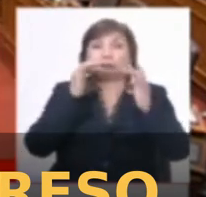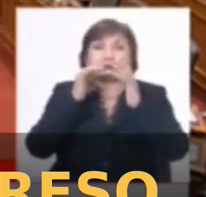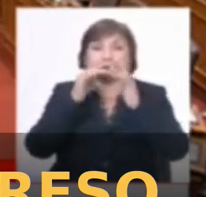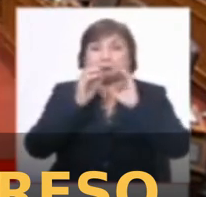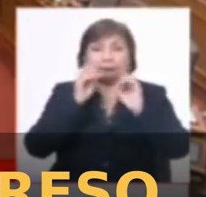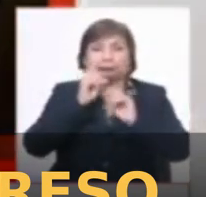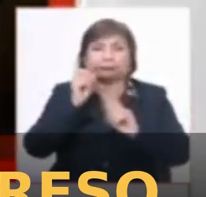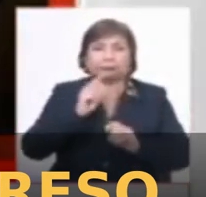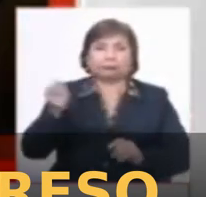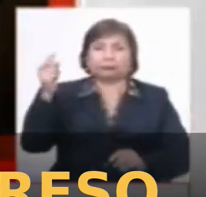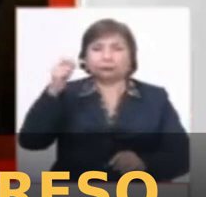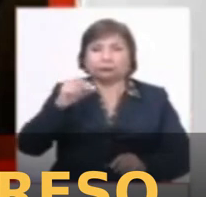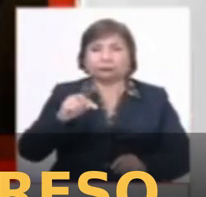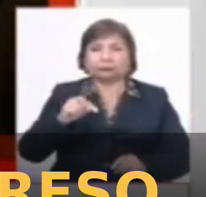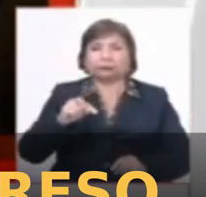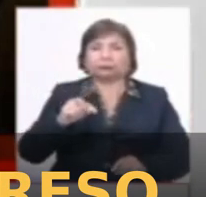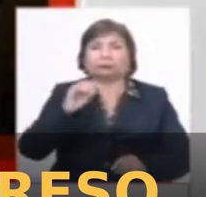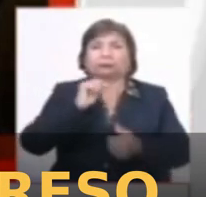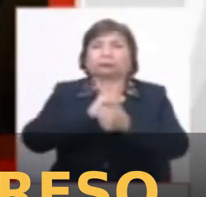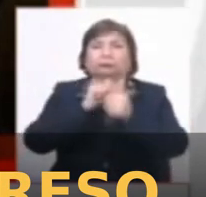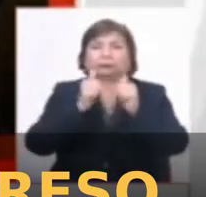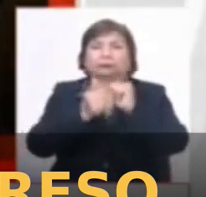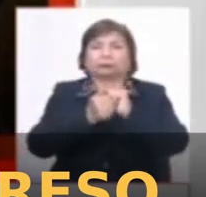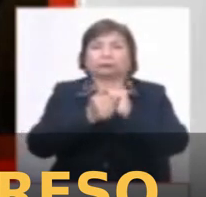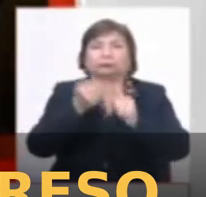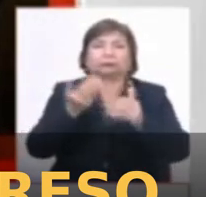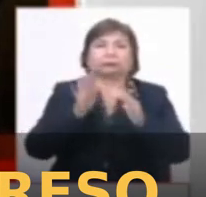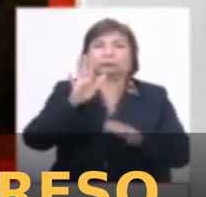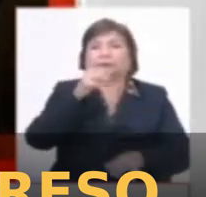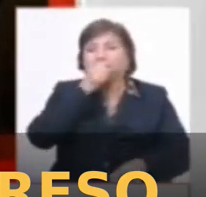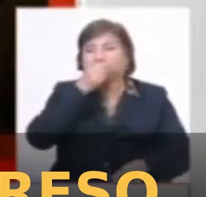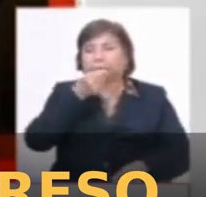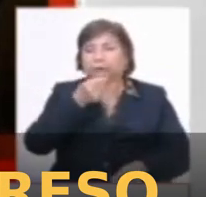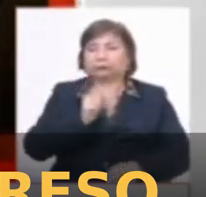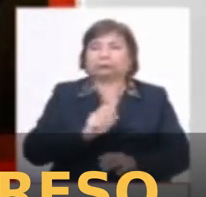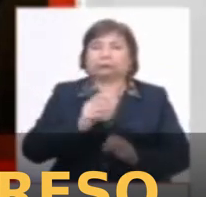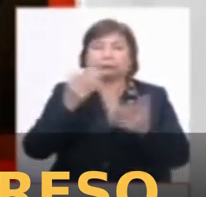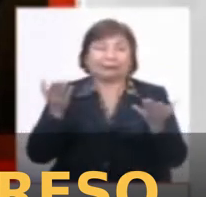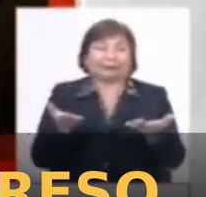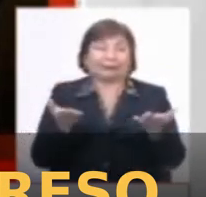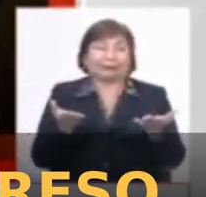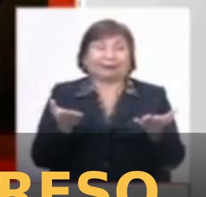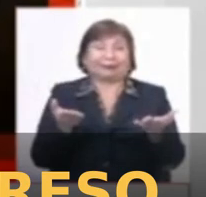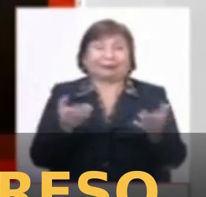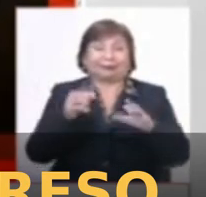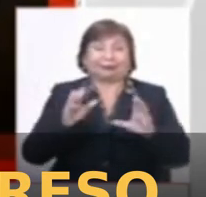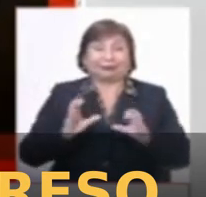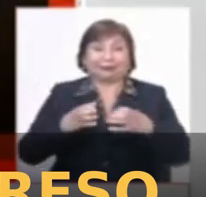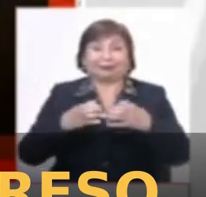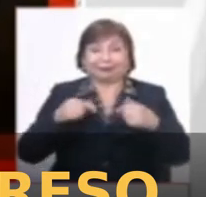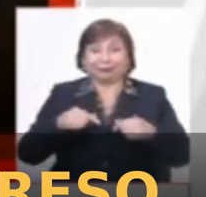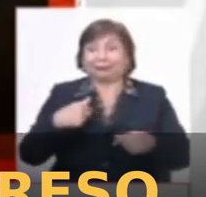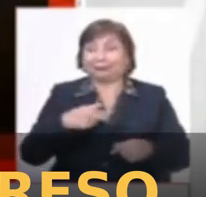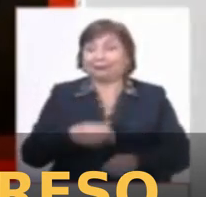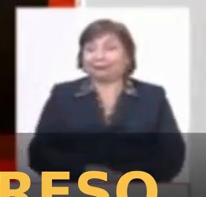no asistir y o cambiar o modificar alguna de sus declaraciones en esta comisión?